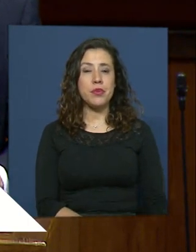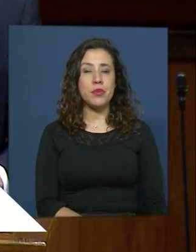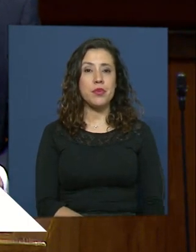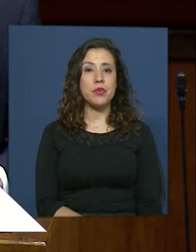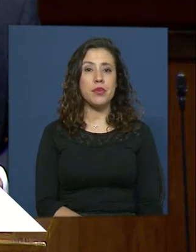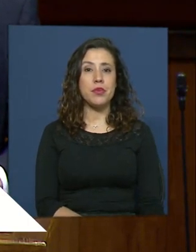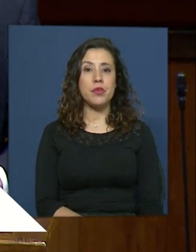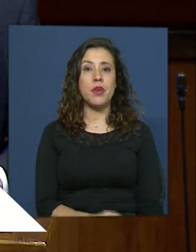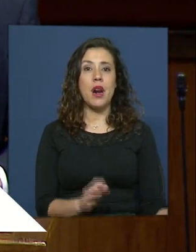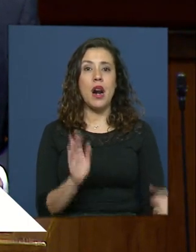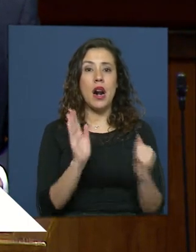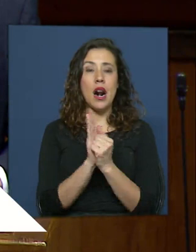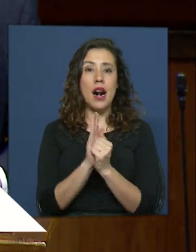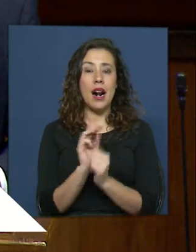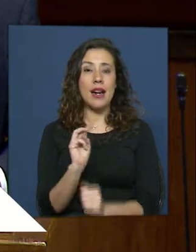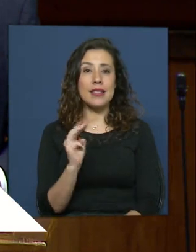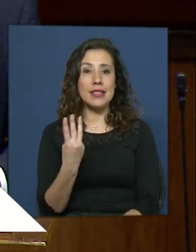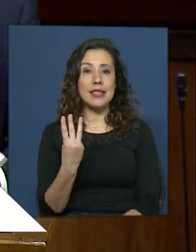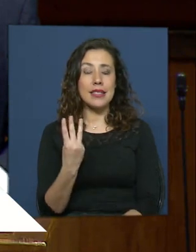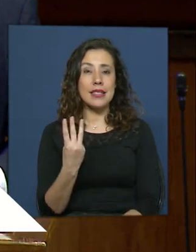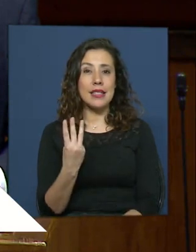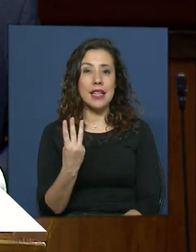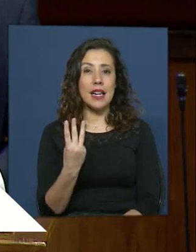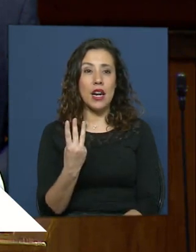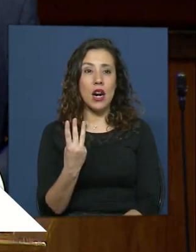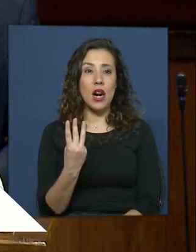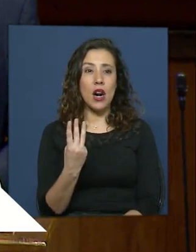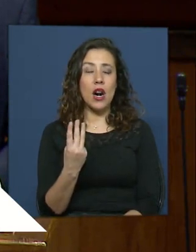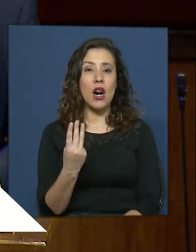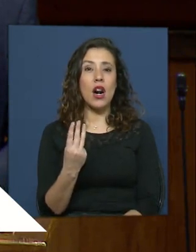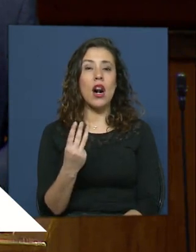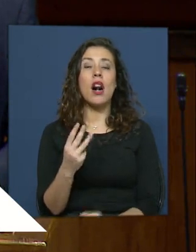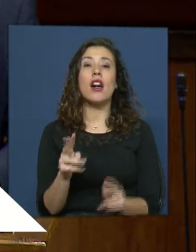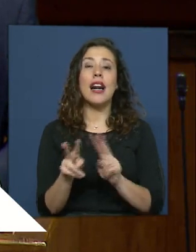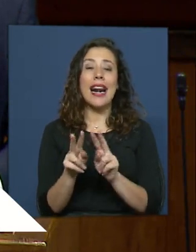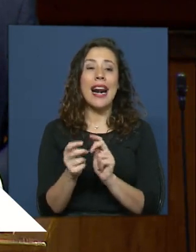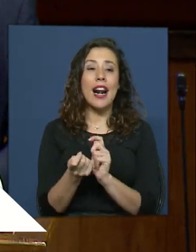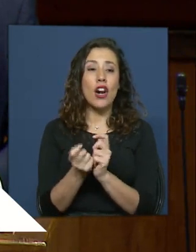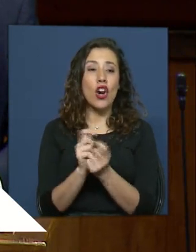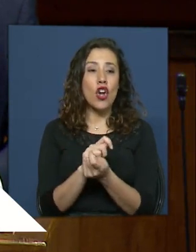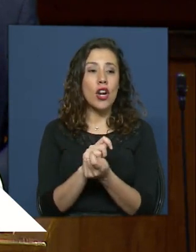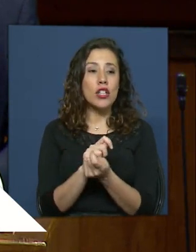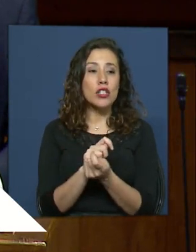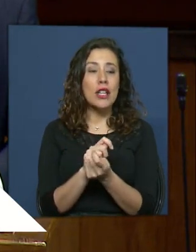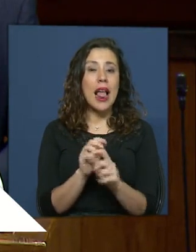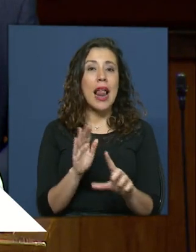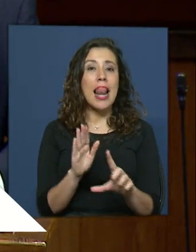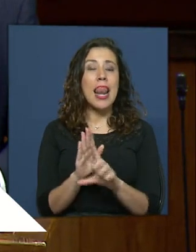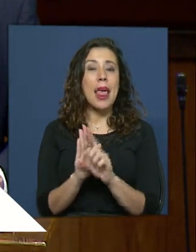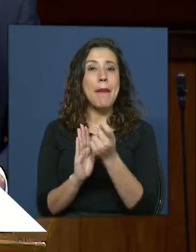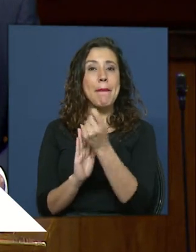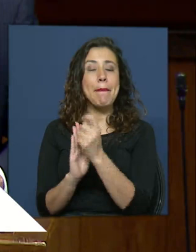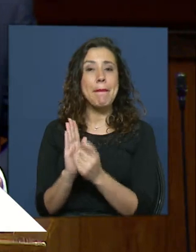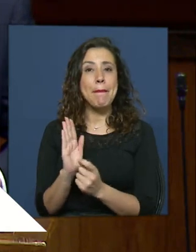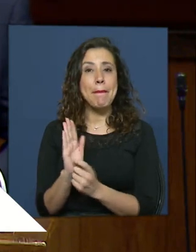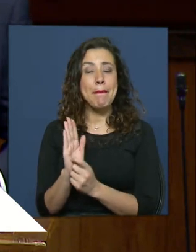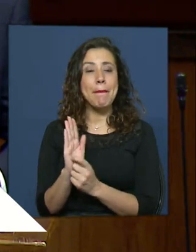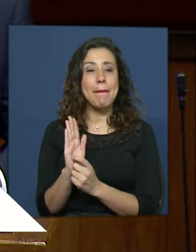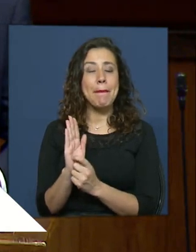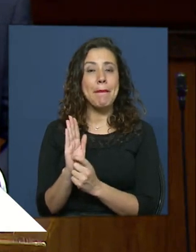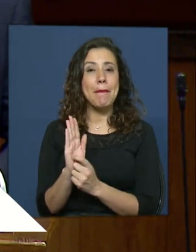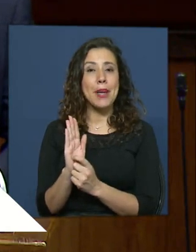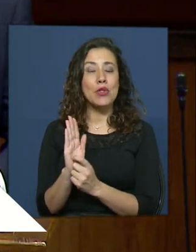artículo tercero efectúa una corrección en la ley de presupuesto del